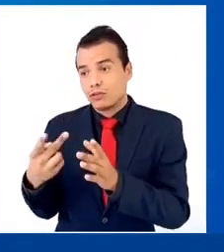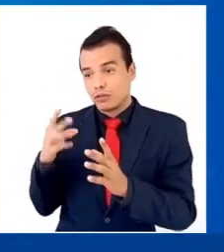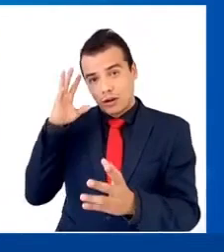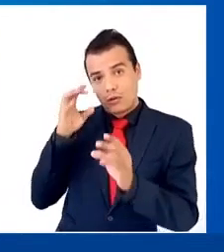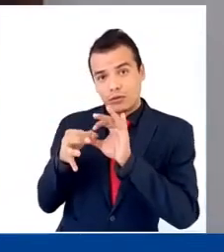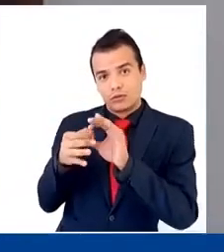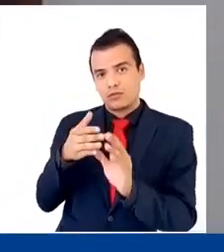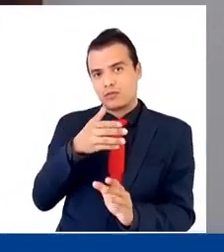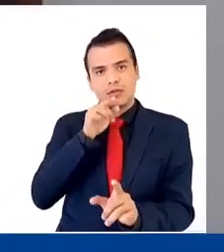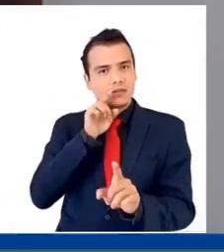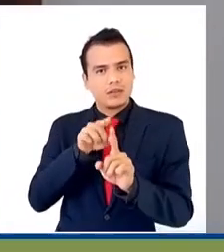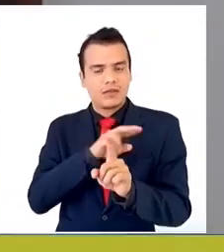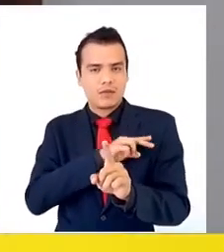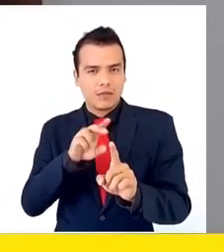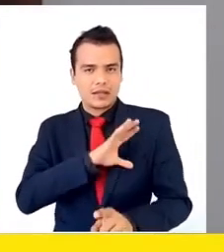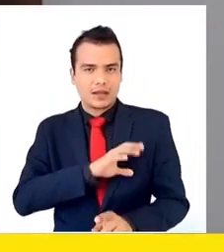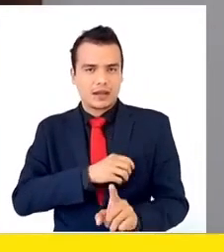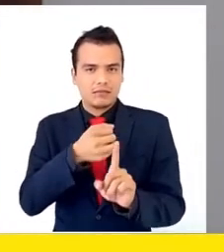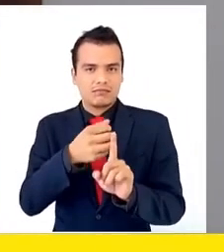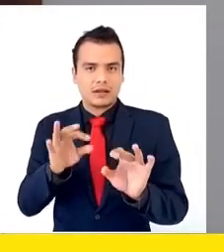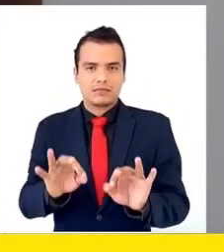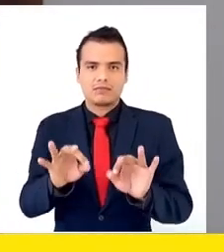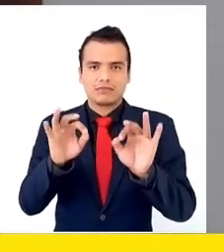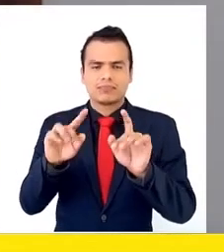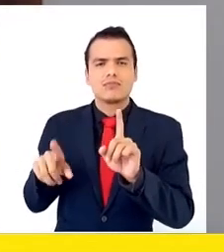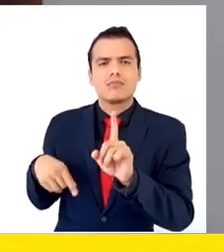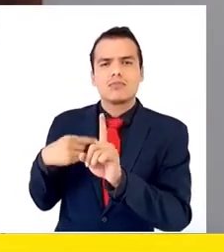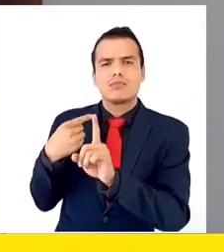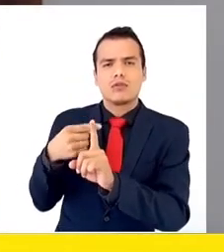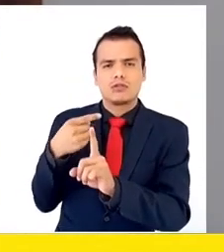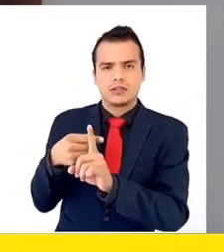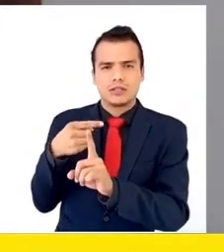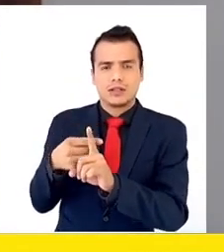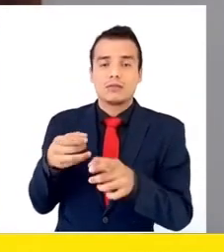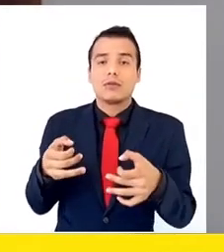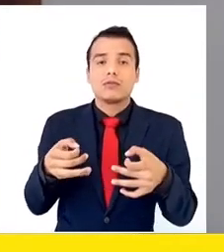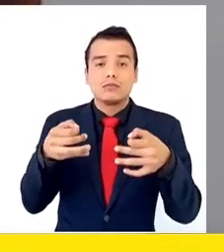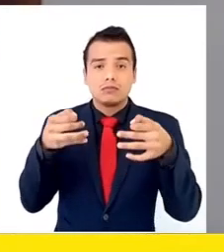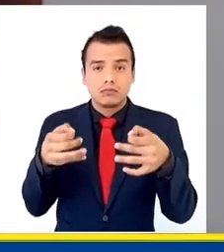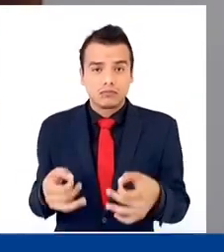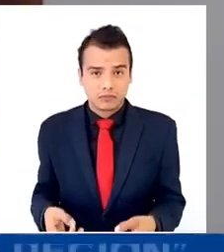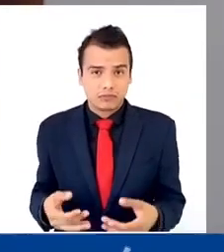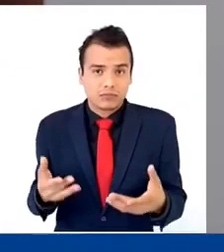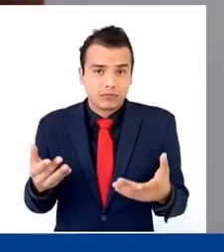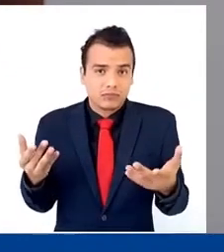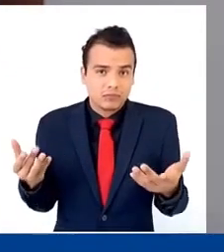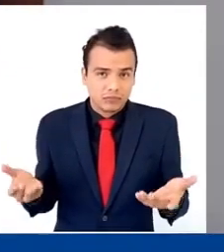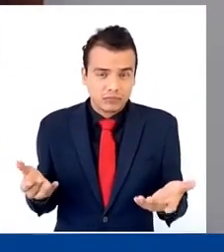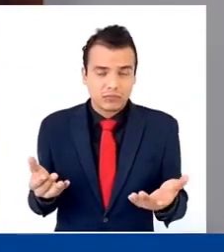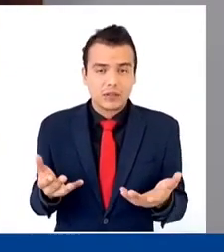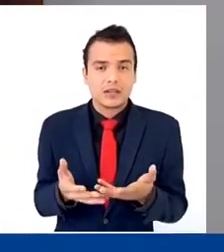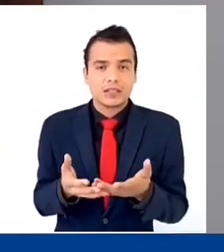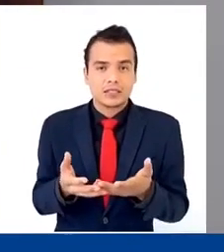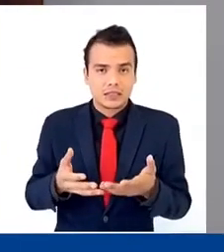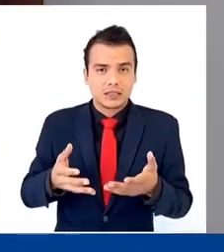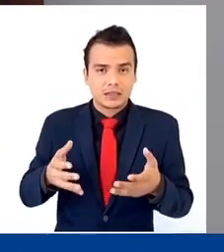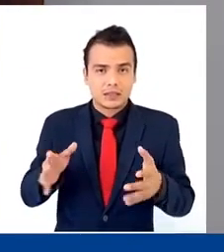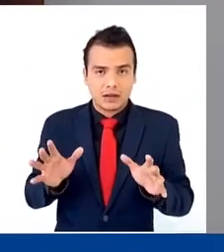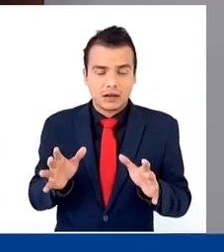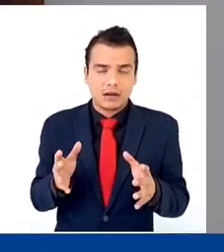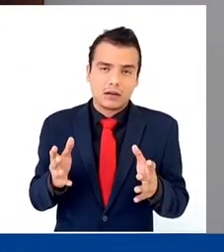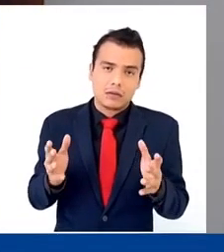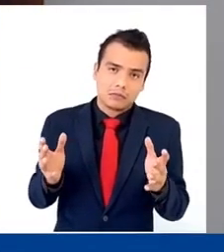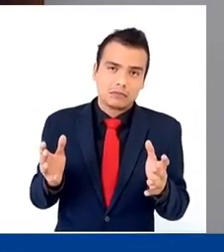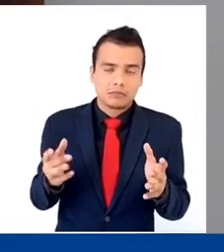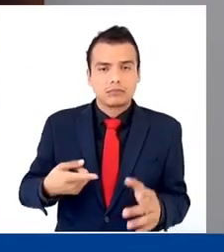y Cali. ¿Usted imagina el Valle y Cali gerenciados por dos empresarios? Se lo juro que será un experimento bueno, porque nosotros